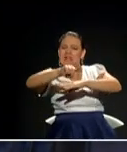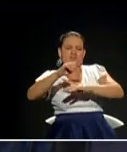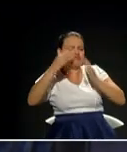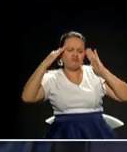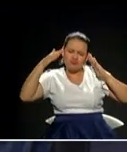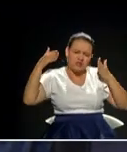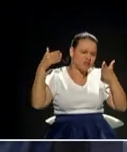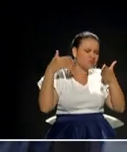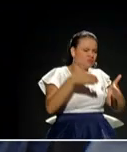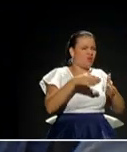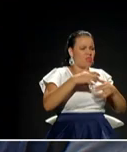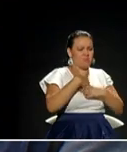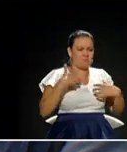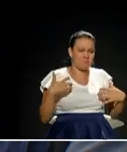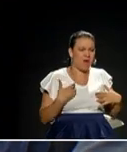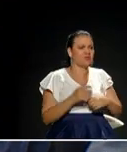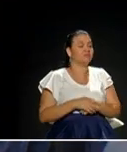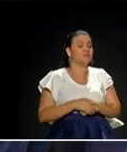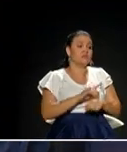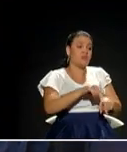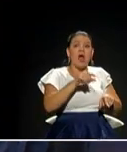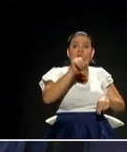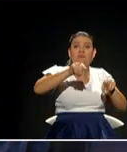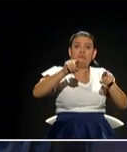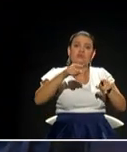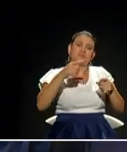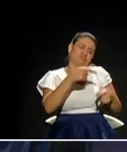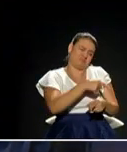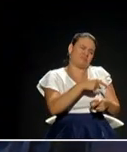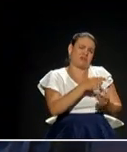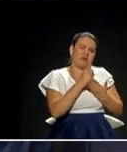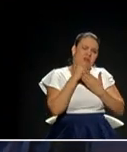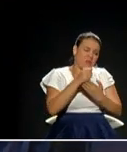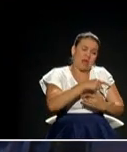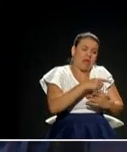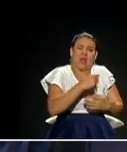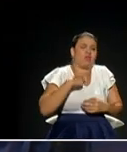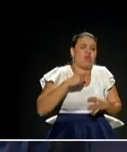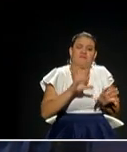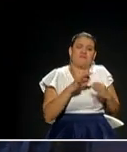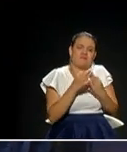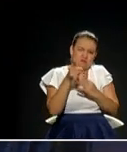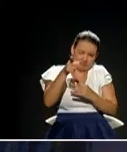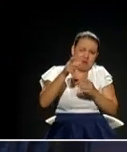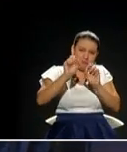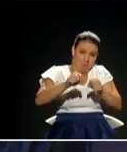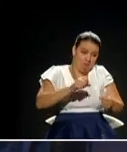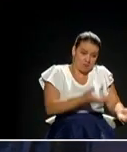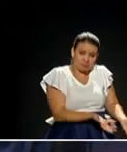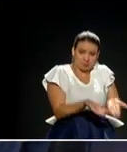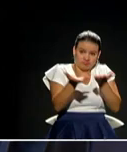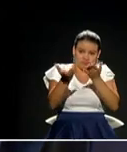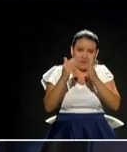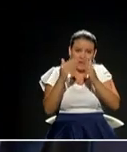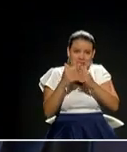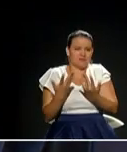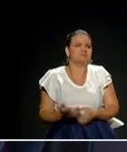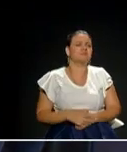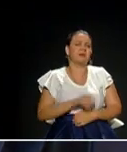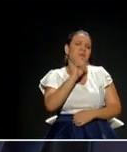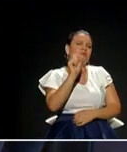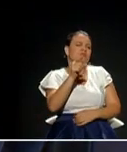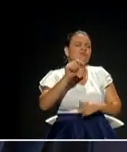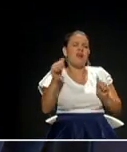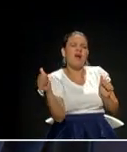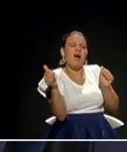en el rescate en la promoción de la adopción en el cuidado a través de albergues en la denuncia en la movilización cuál será el acompañamiento